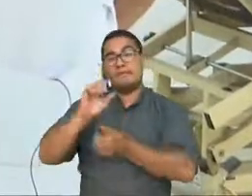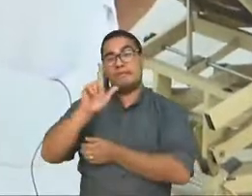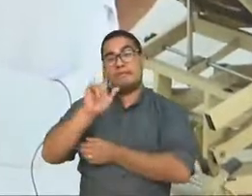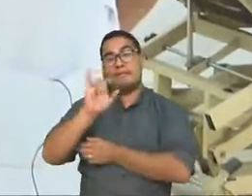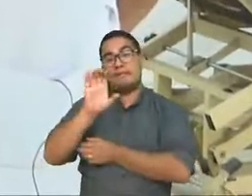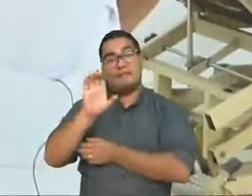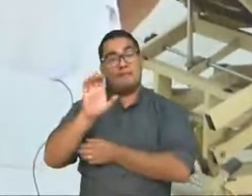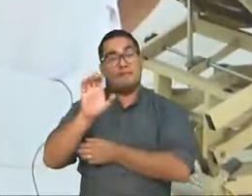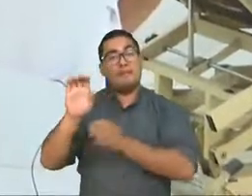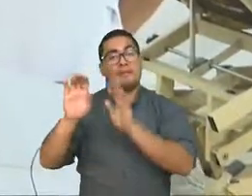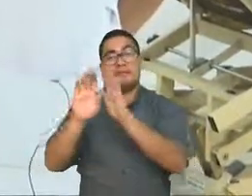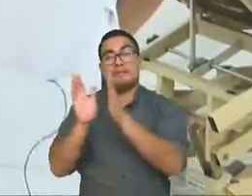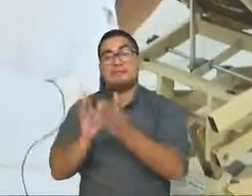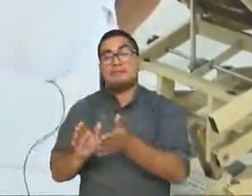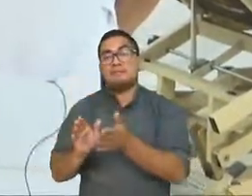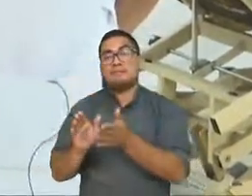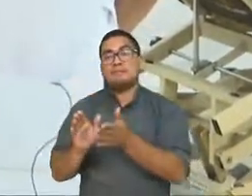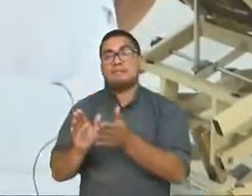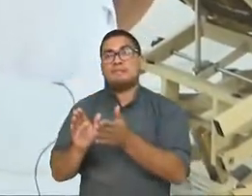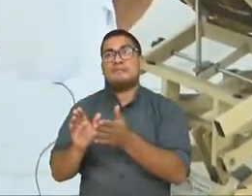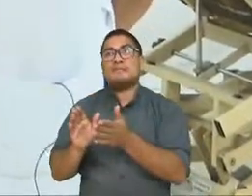licenciada